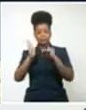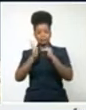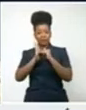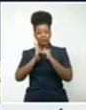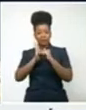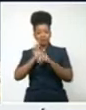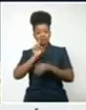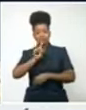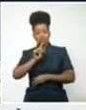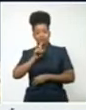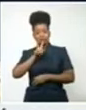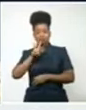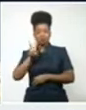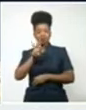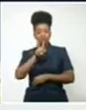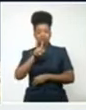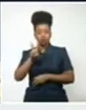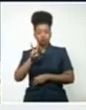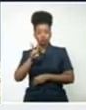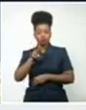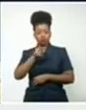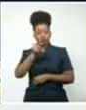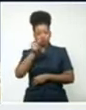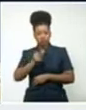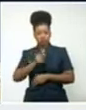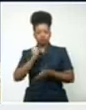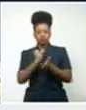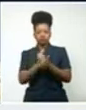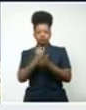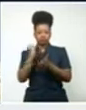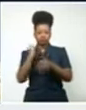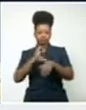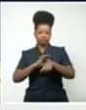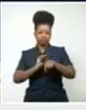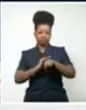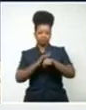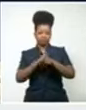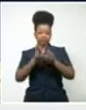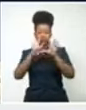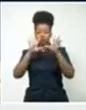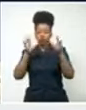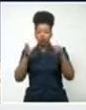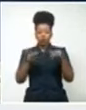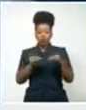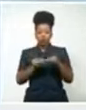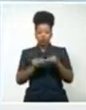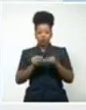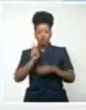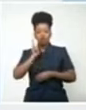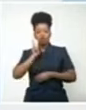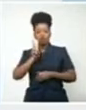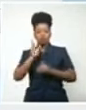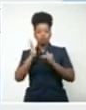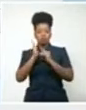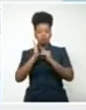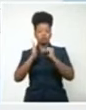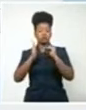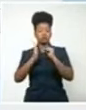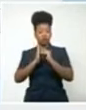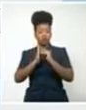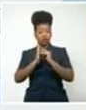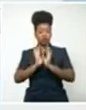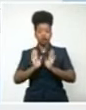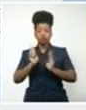53.122 casos confirmados, para un acumulado de 2 millones, ya supera los 2 millones y